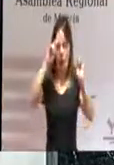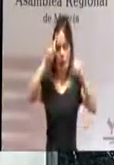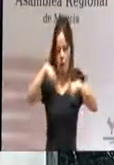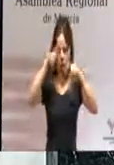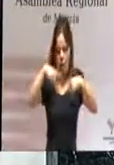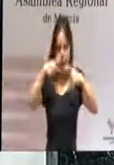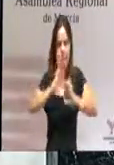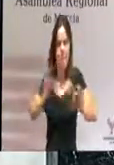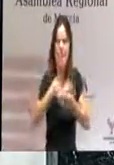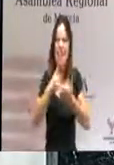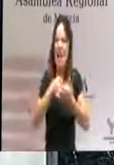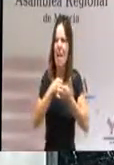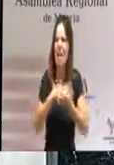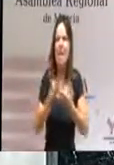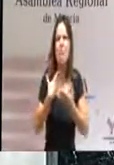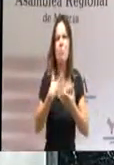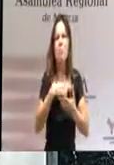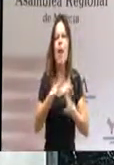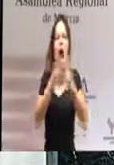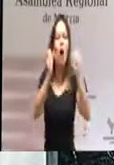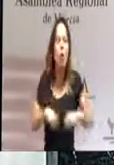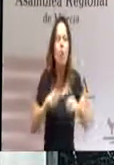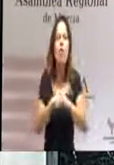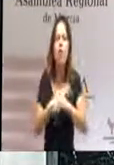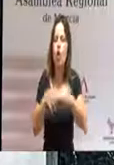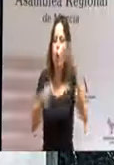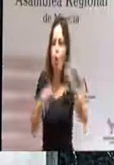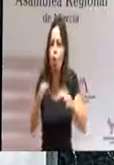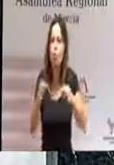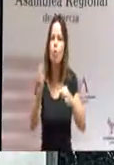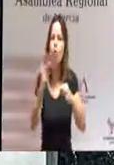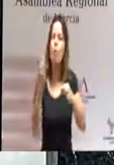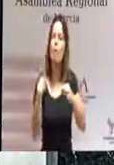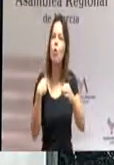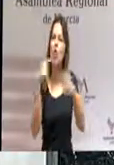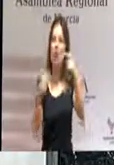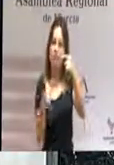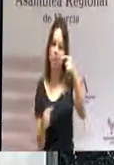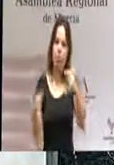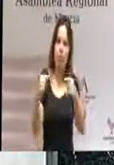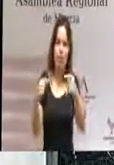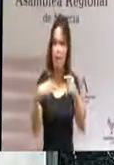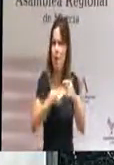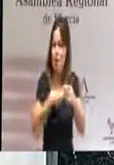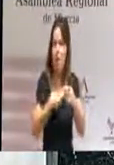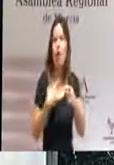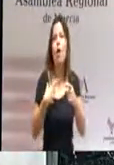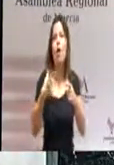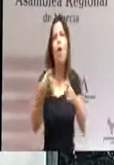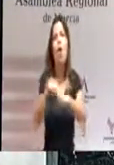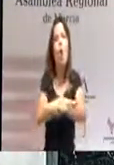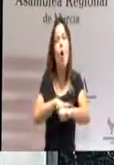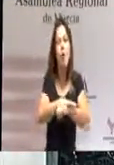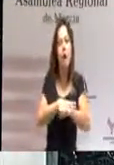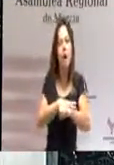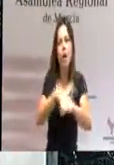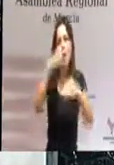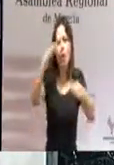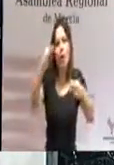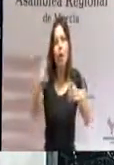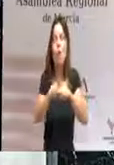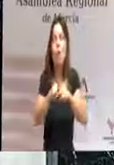débil, incapaz de lograr un acuerdo de financiación justo o un ajuste del déficit. Un Gobierno esquizoide que tan pronto